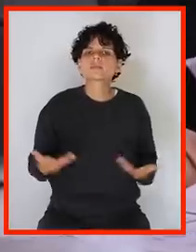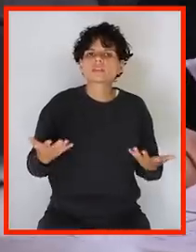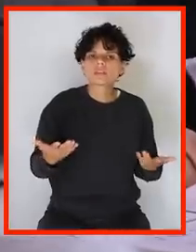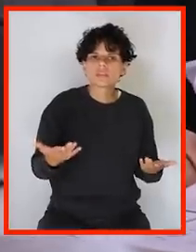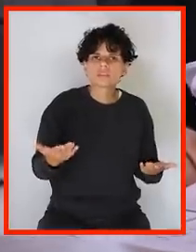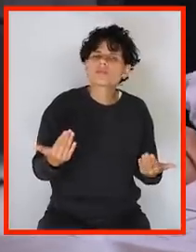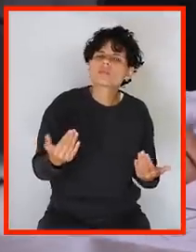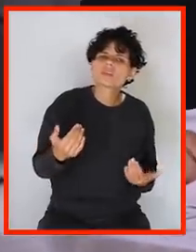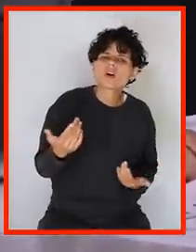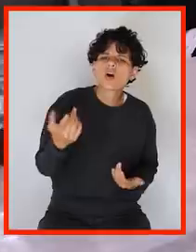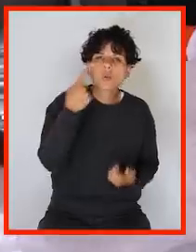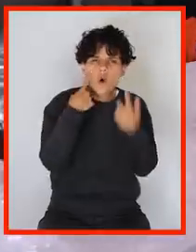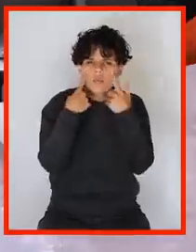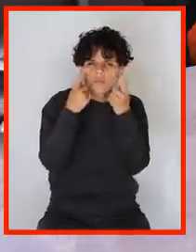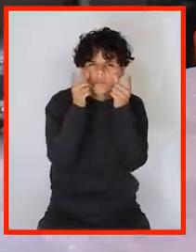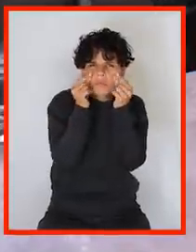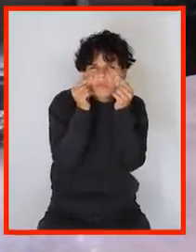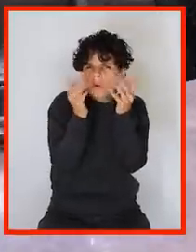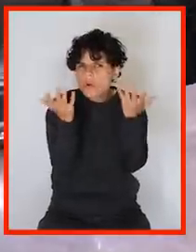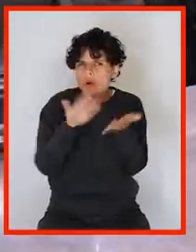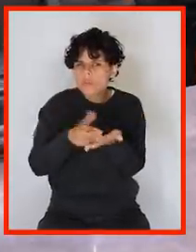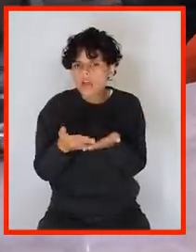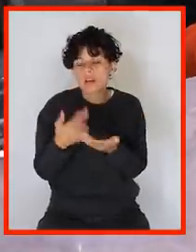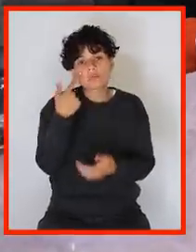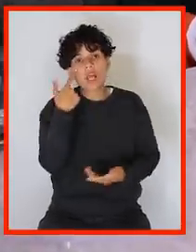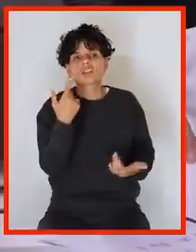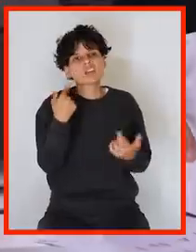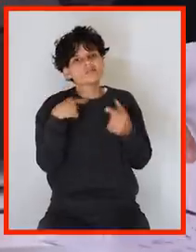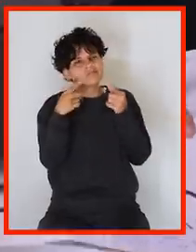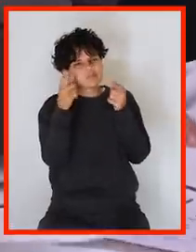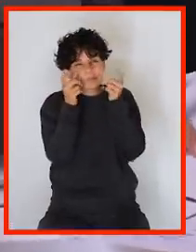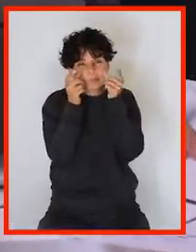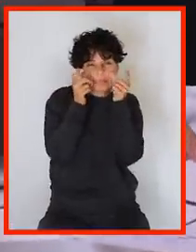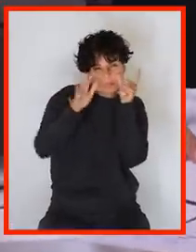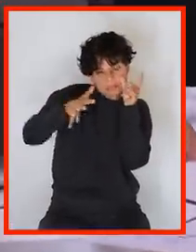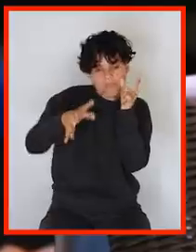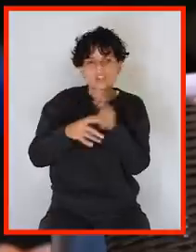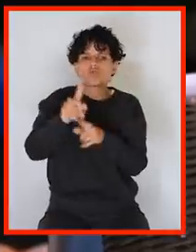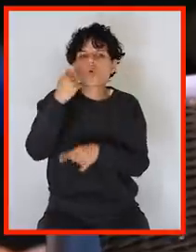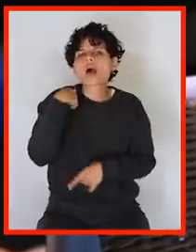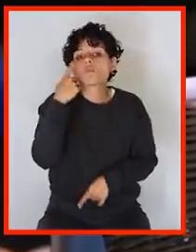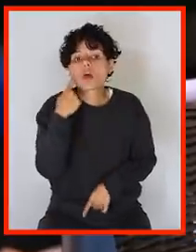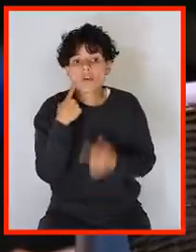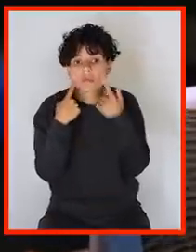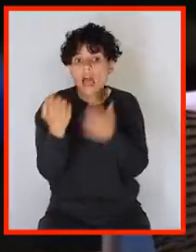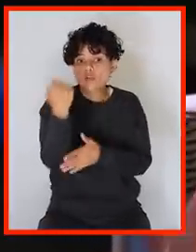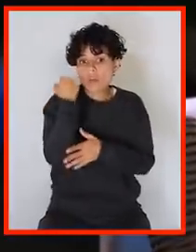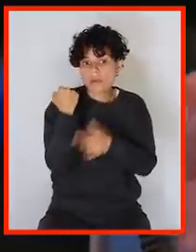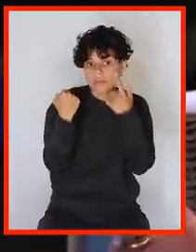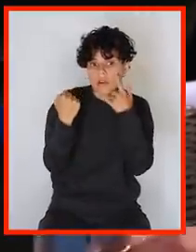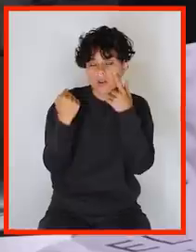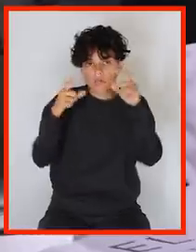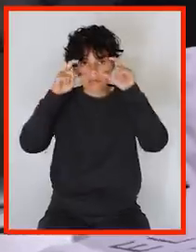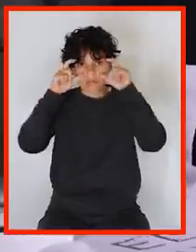Hermano, ¿cómo andas de la vista? Más o menos, nomás, pues, weón. Si yo caché que soy piti. Pero es que te quiero hacer un examen, weón. ¿Me ayudas? Pero démosle, pues, sí, weón. Pues ya. ¿Con lente o